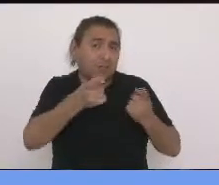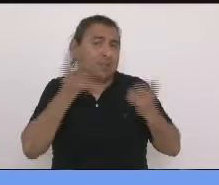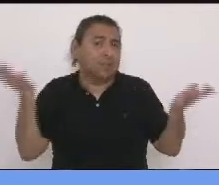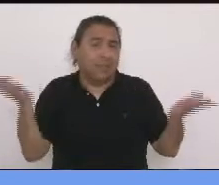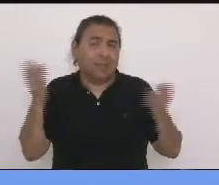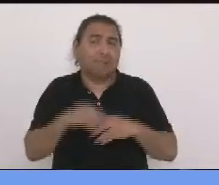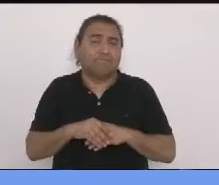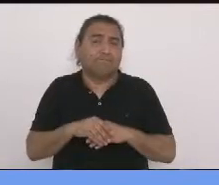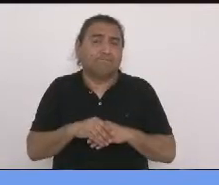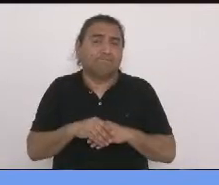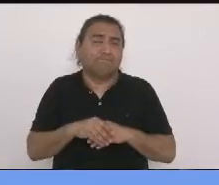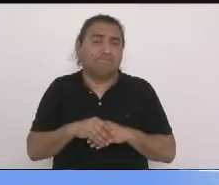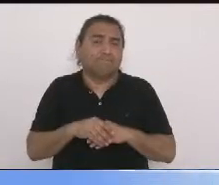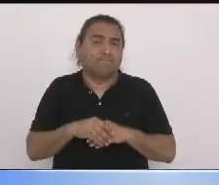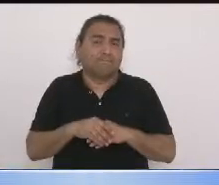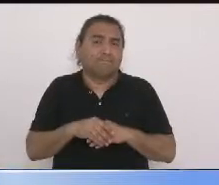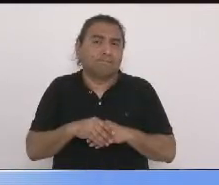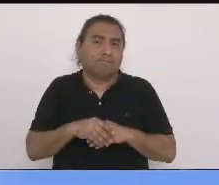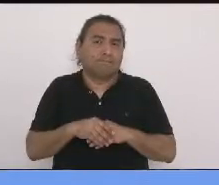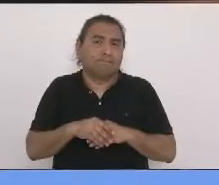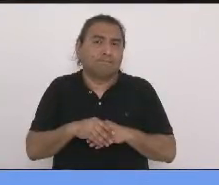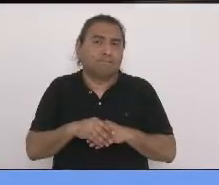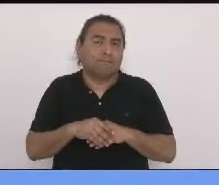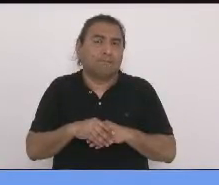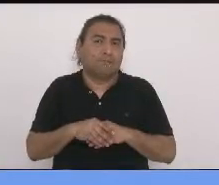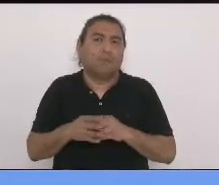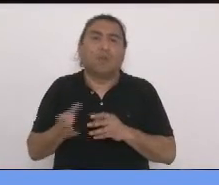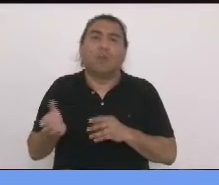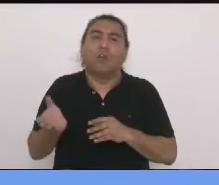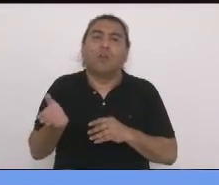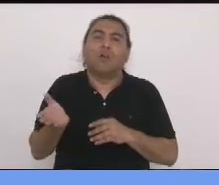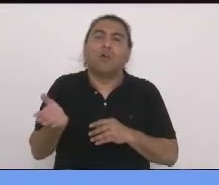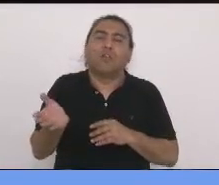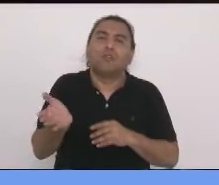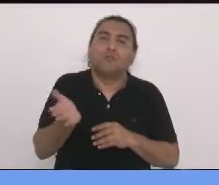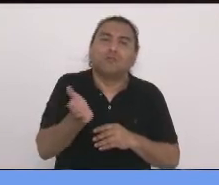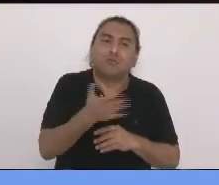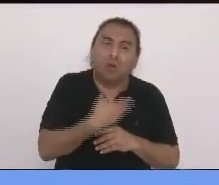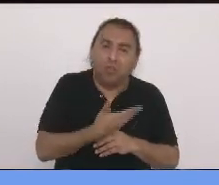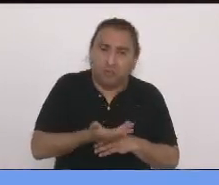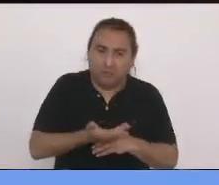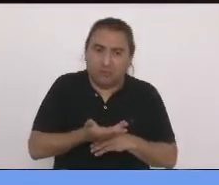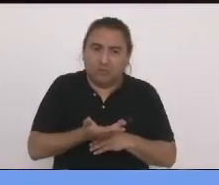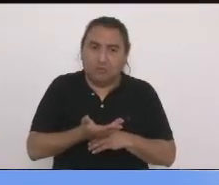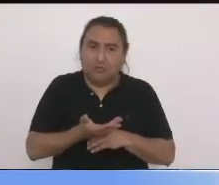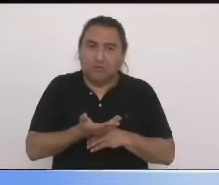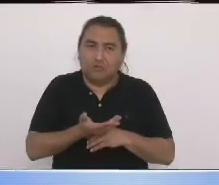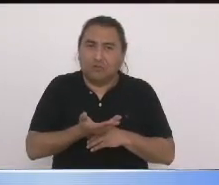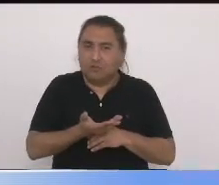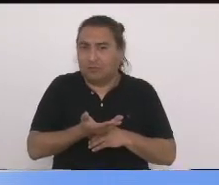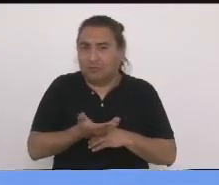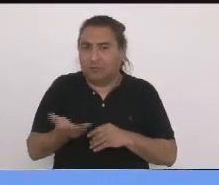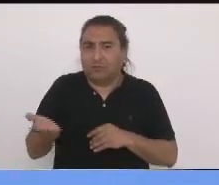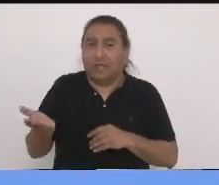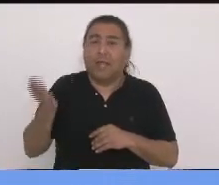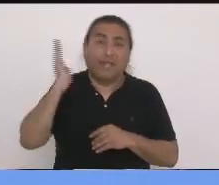tienen de bueno que todos absolutamente todos incorporan la cuestión de género cosa que 16 años